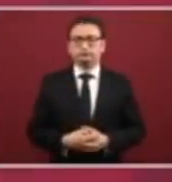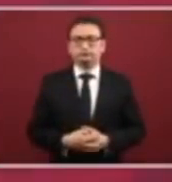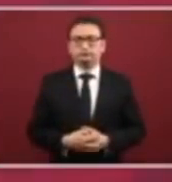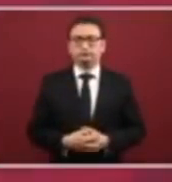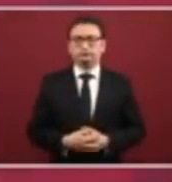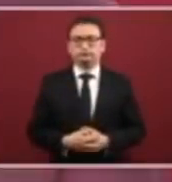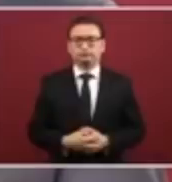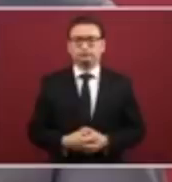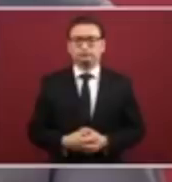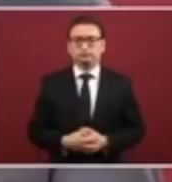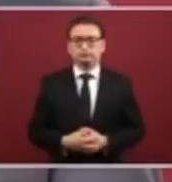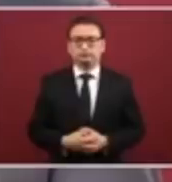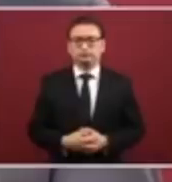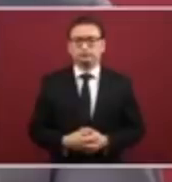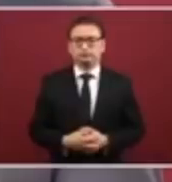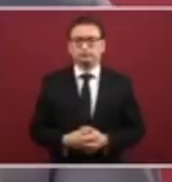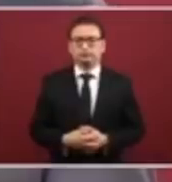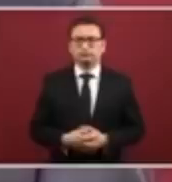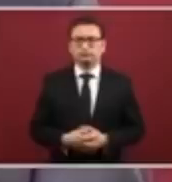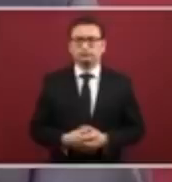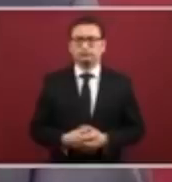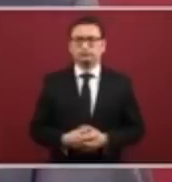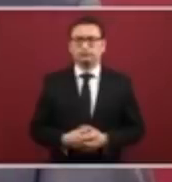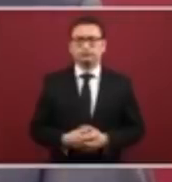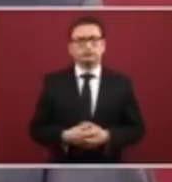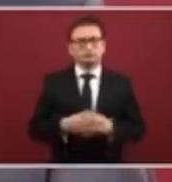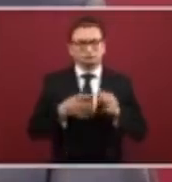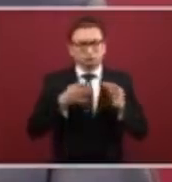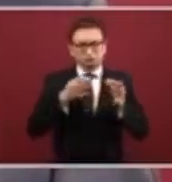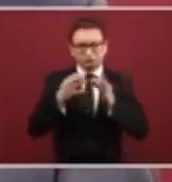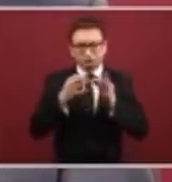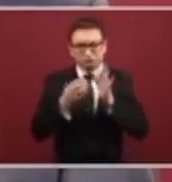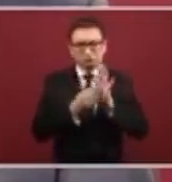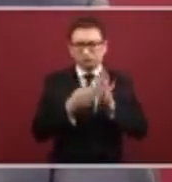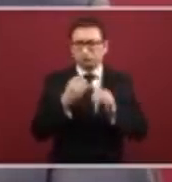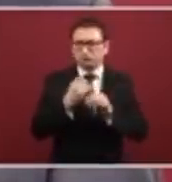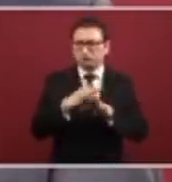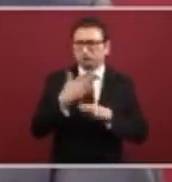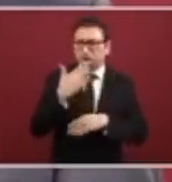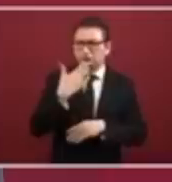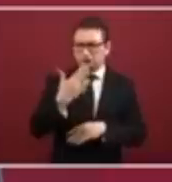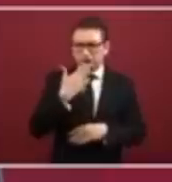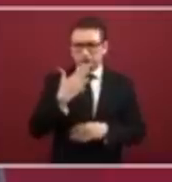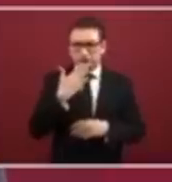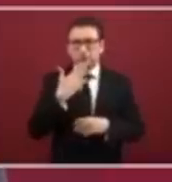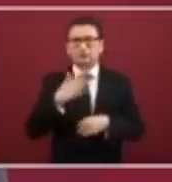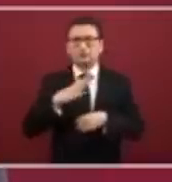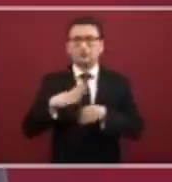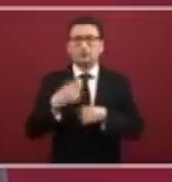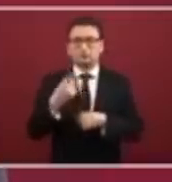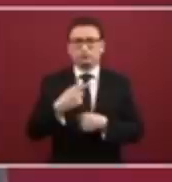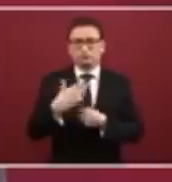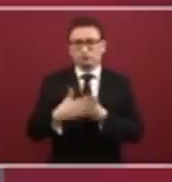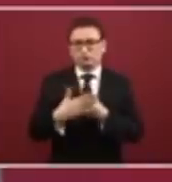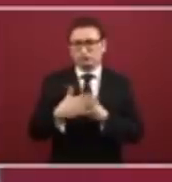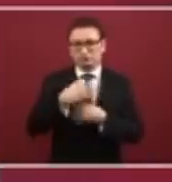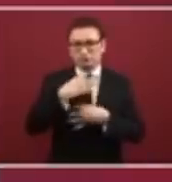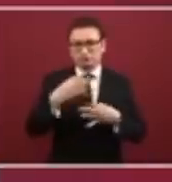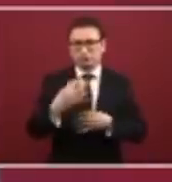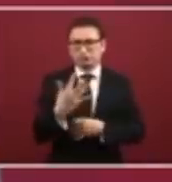Muy buena información, muy buena noticia, es decir, que se van a ejercer 50 mil